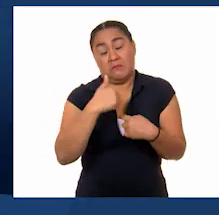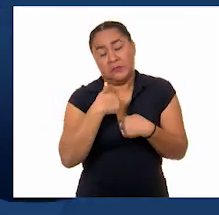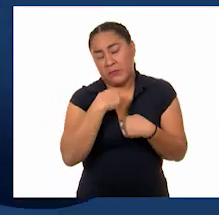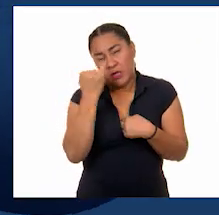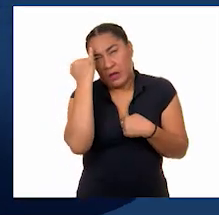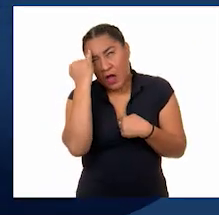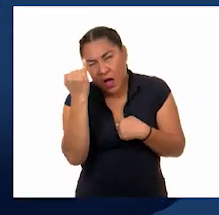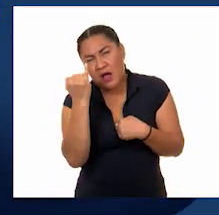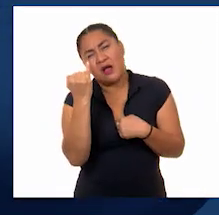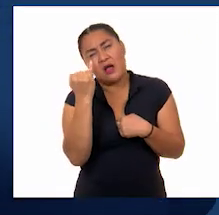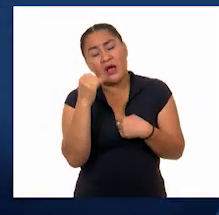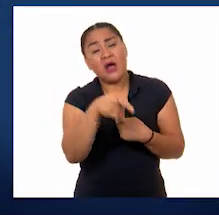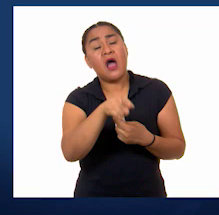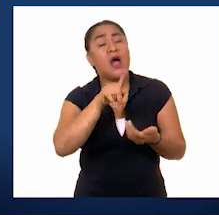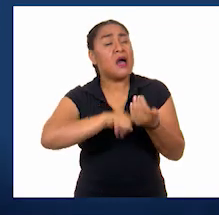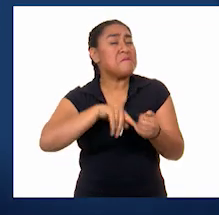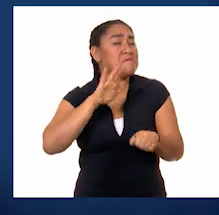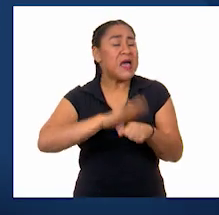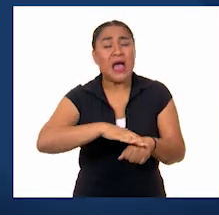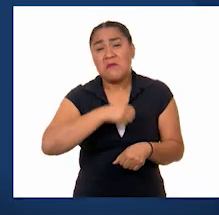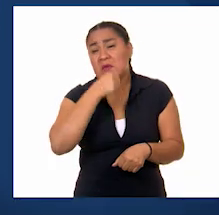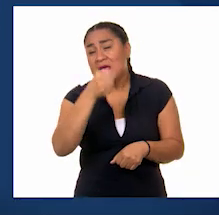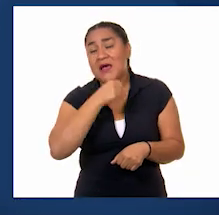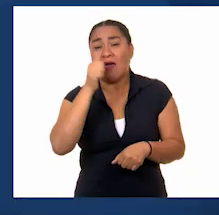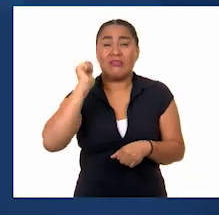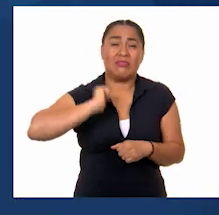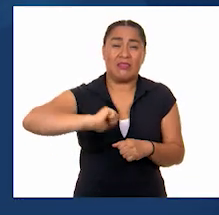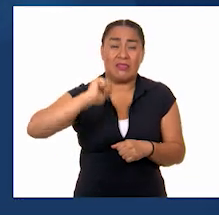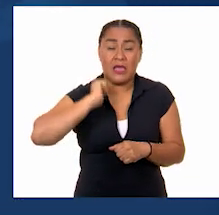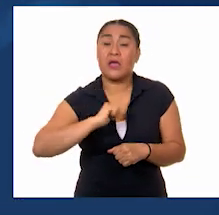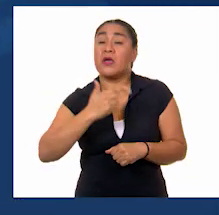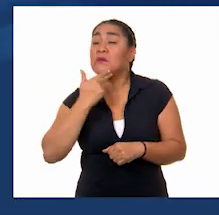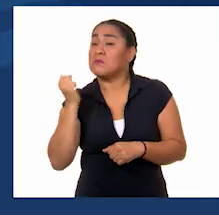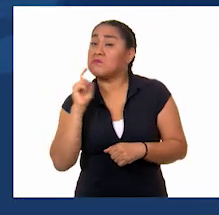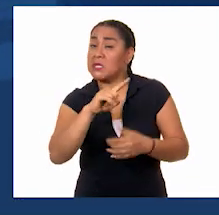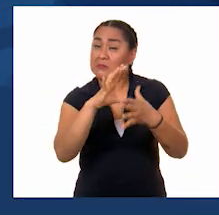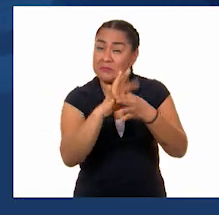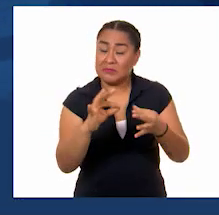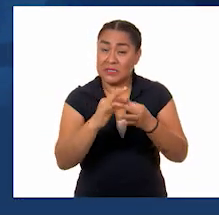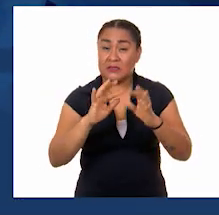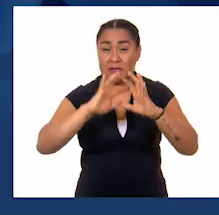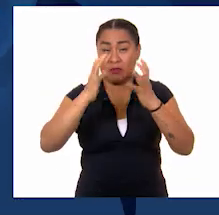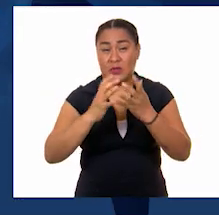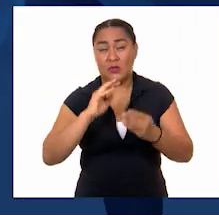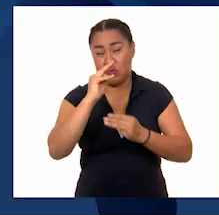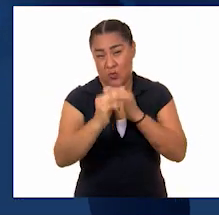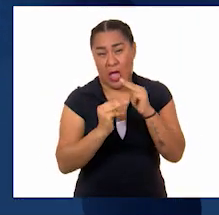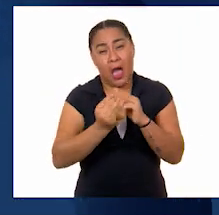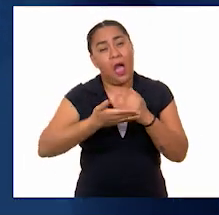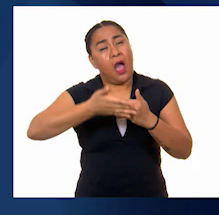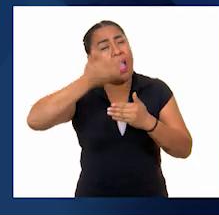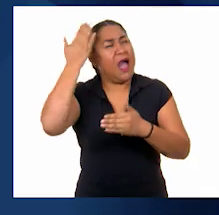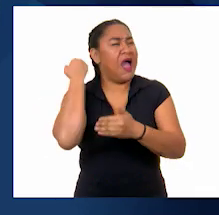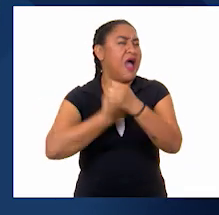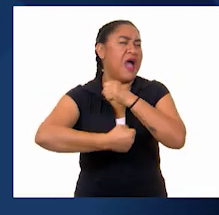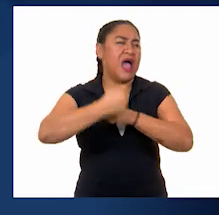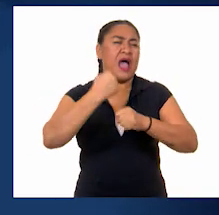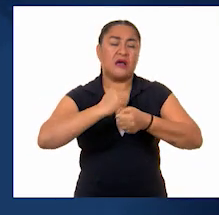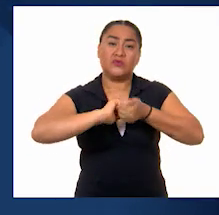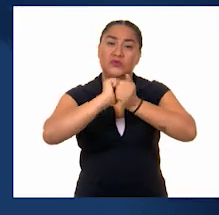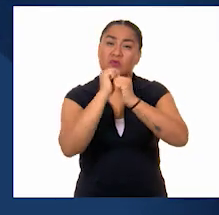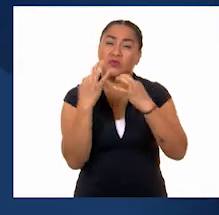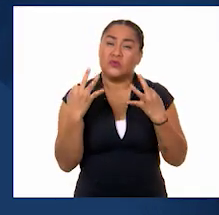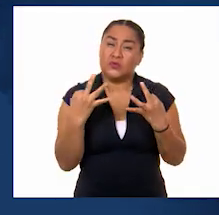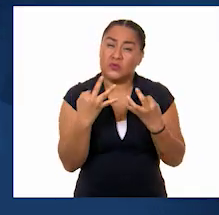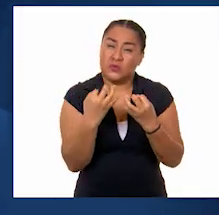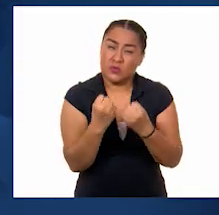esto quiere decir que es muy viejo o antiguo. Él mismo nos contó que la tierra se enfrió mucho hace miles de años y que